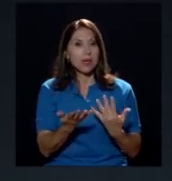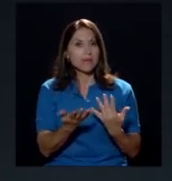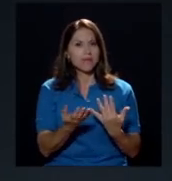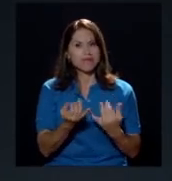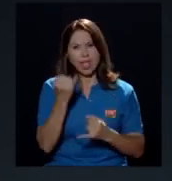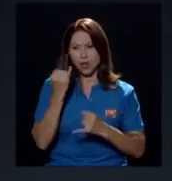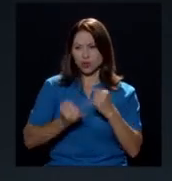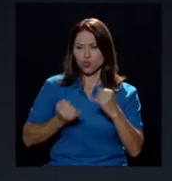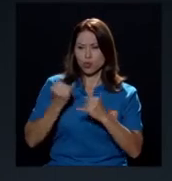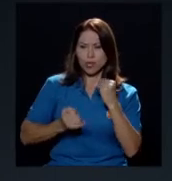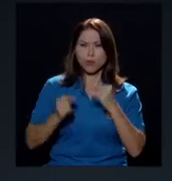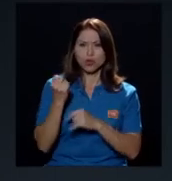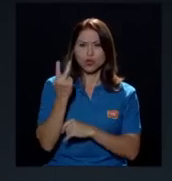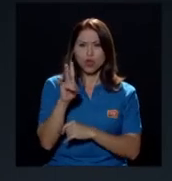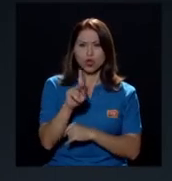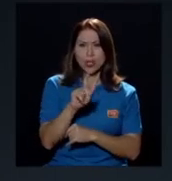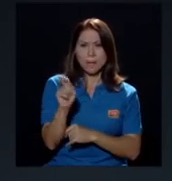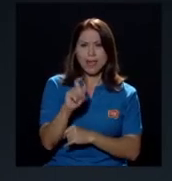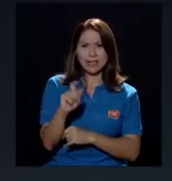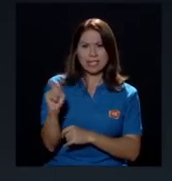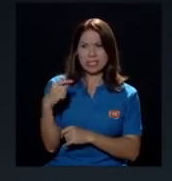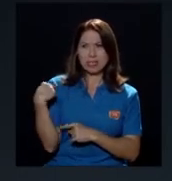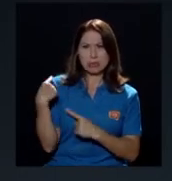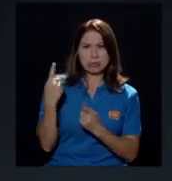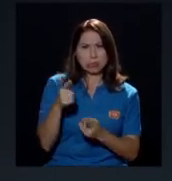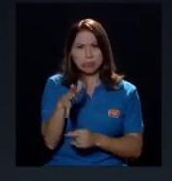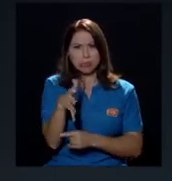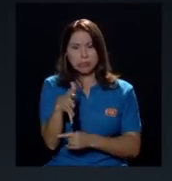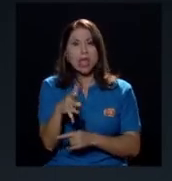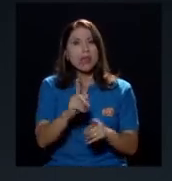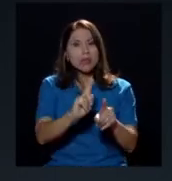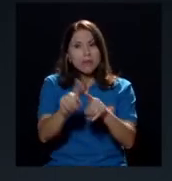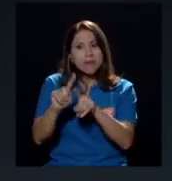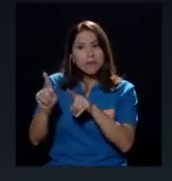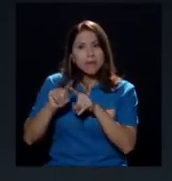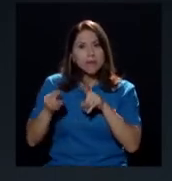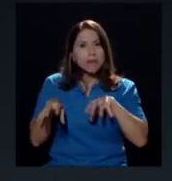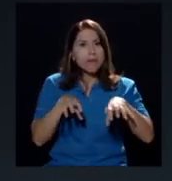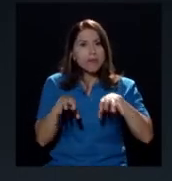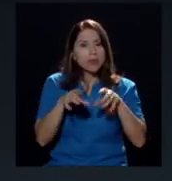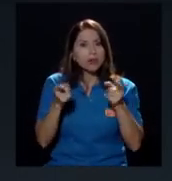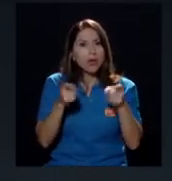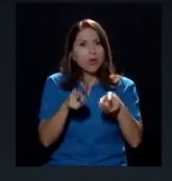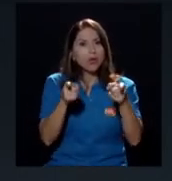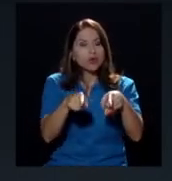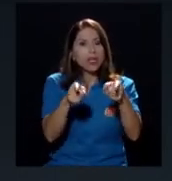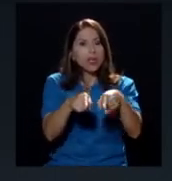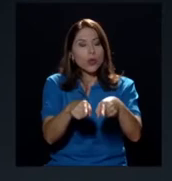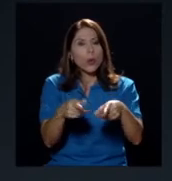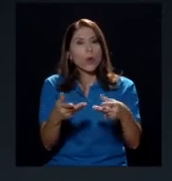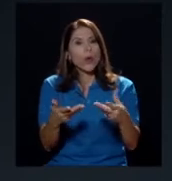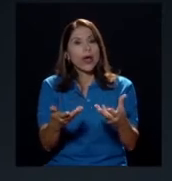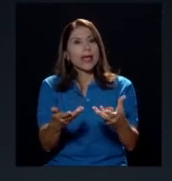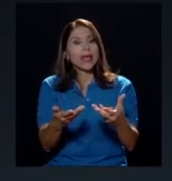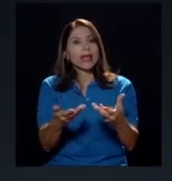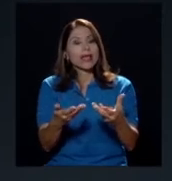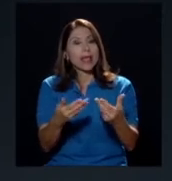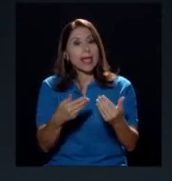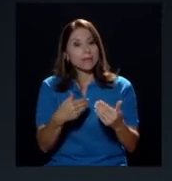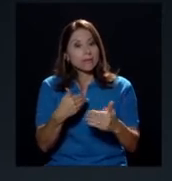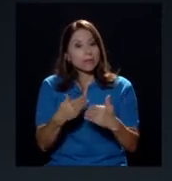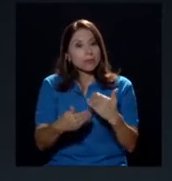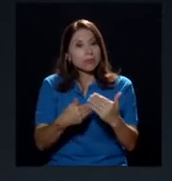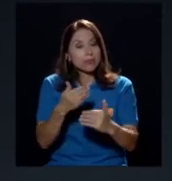los últimos 12 meses o cosas así hay una serie de eventos que han ocurrido que están desarrollándose